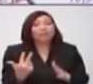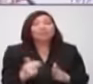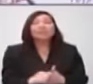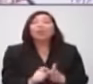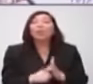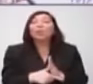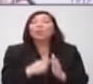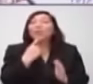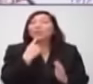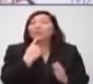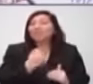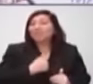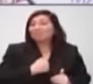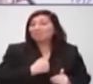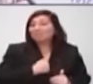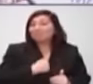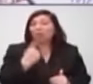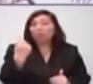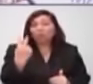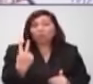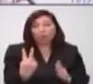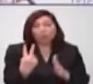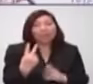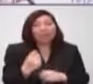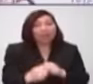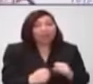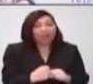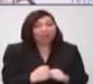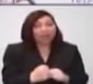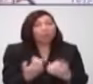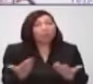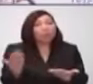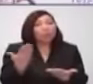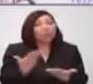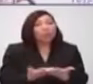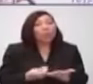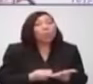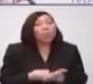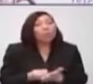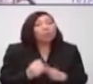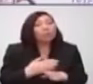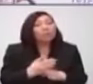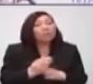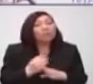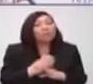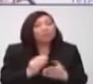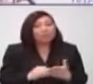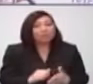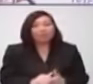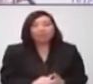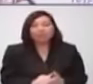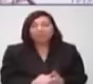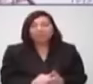y luego dice asimismo que cada 12 meses se hará una actualización tarifaria conforme a una fórmula, señor